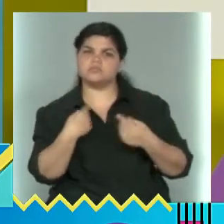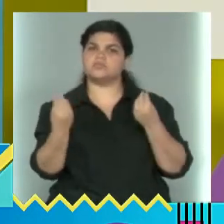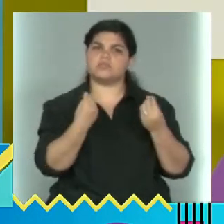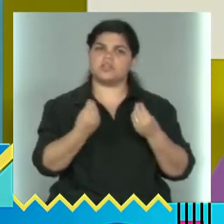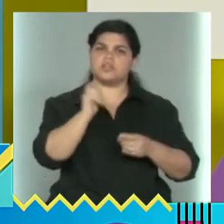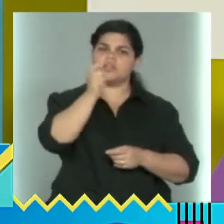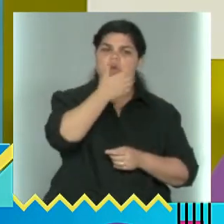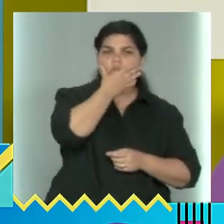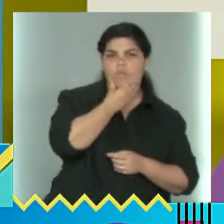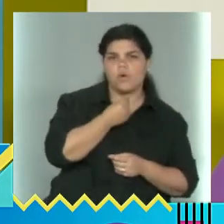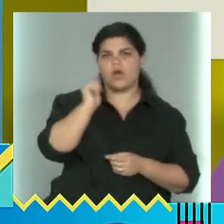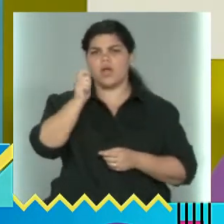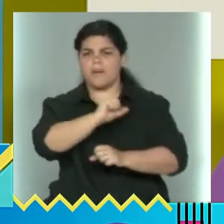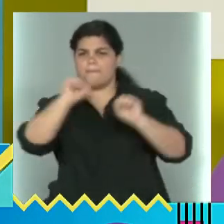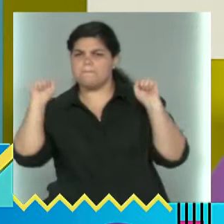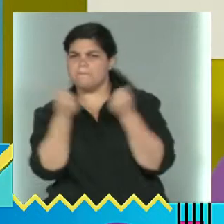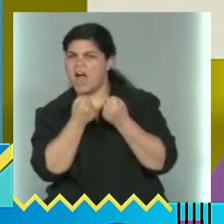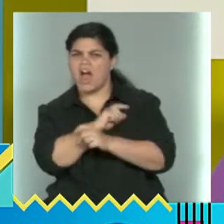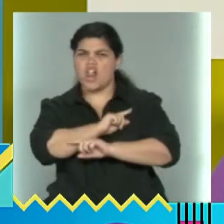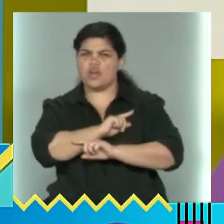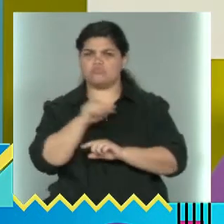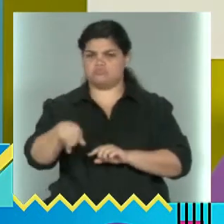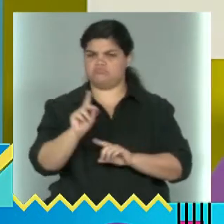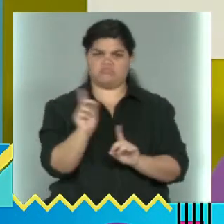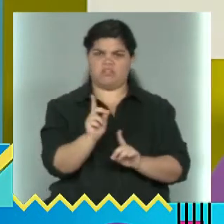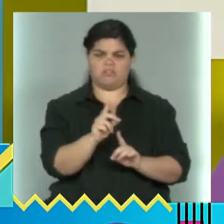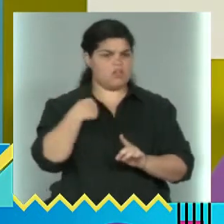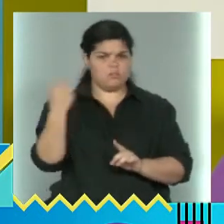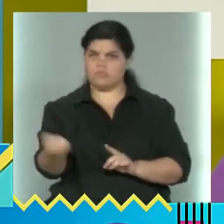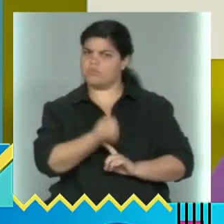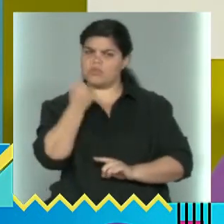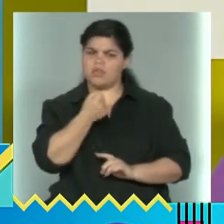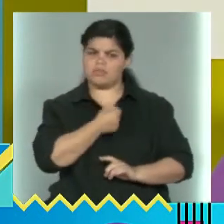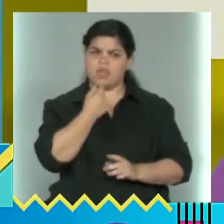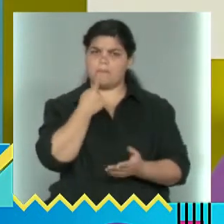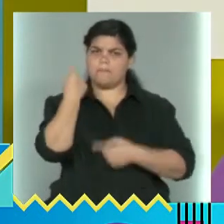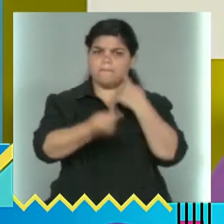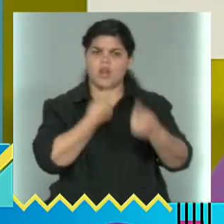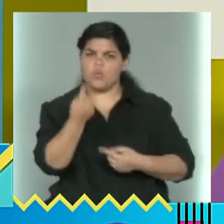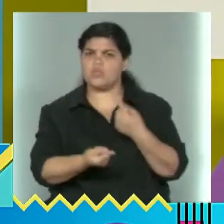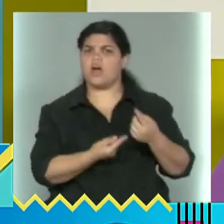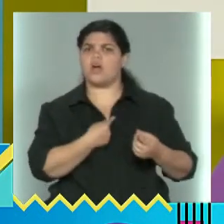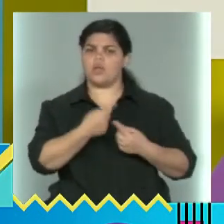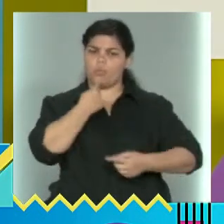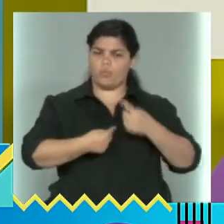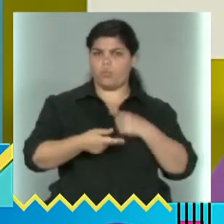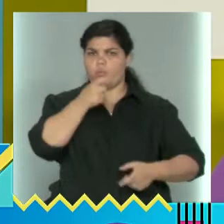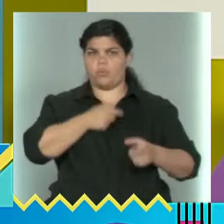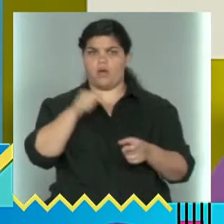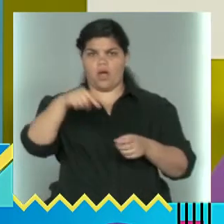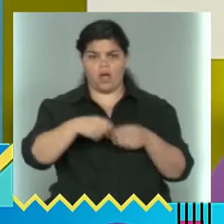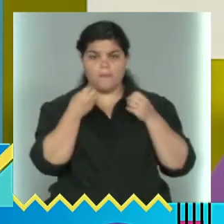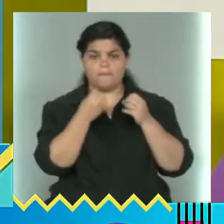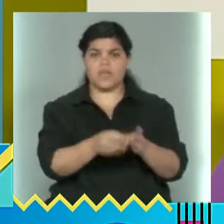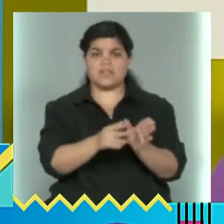es el bueno, quién es el malo, y empezar a cuestionar, ¿no? Esto es lo que yo planteaba desde un primer momento, quizás por eso el objetivo de las imágenes con las que